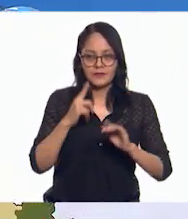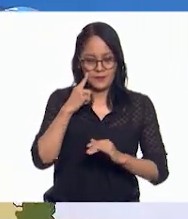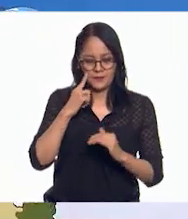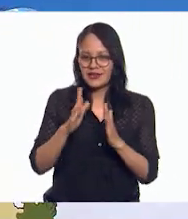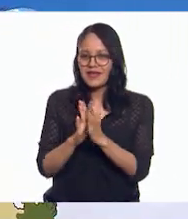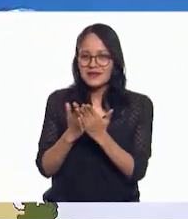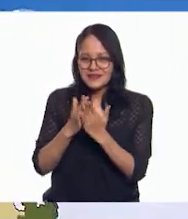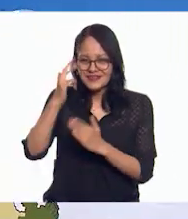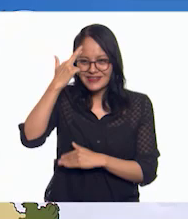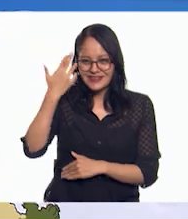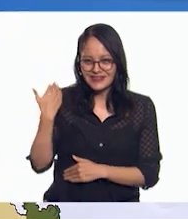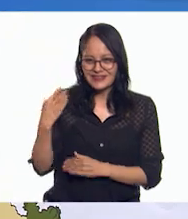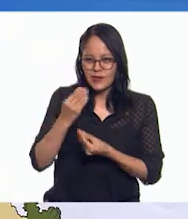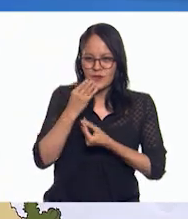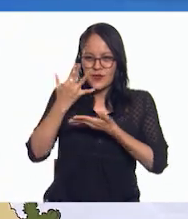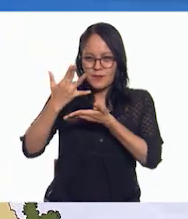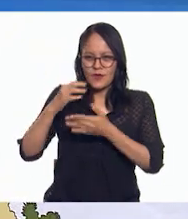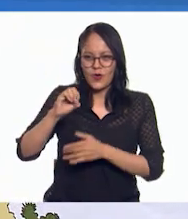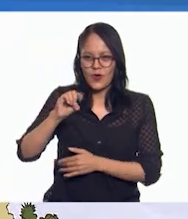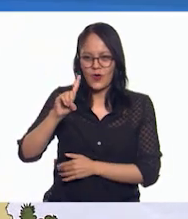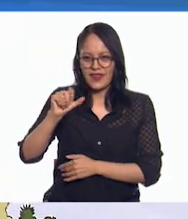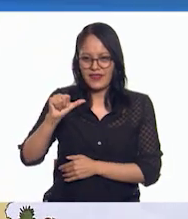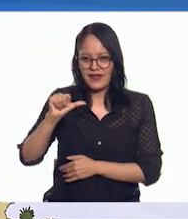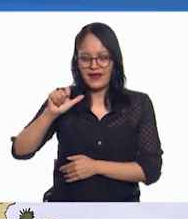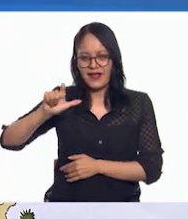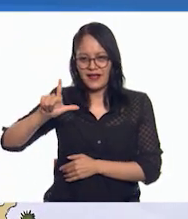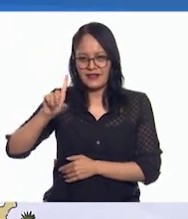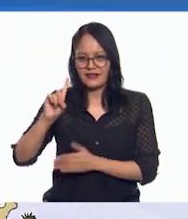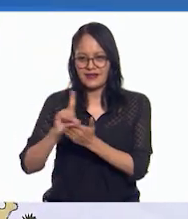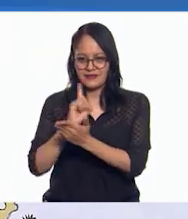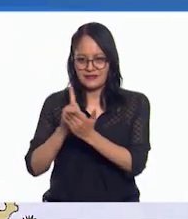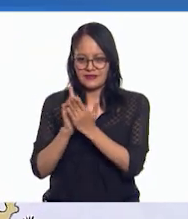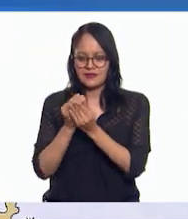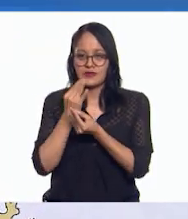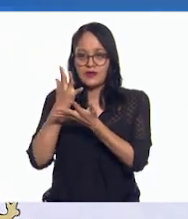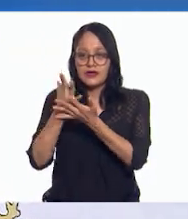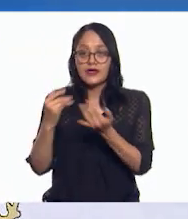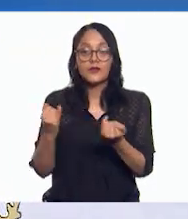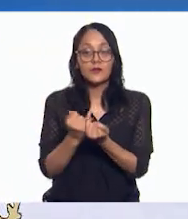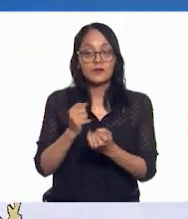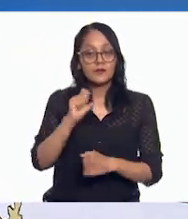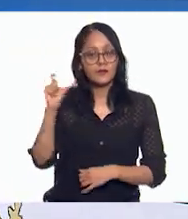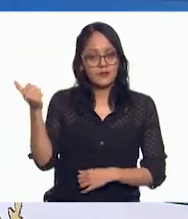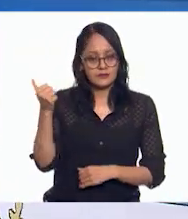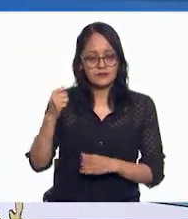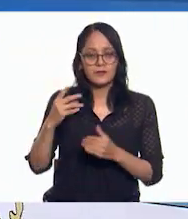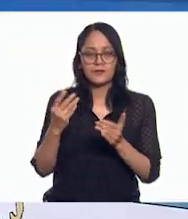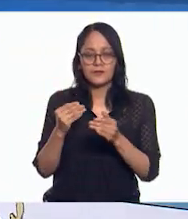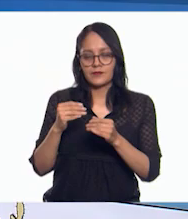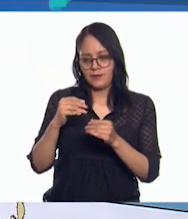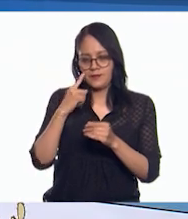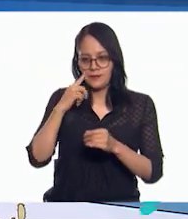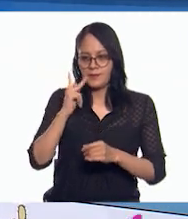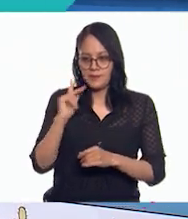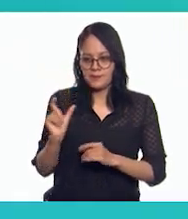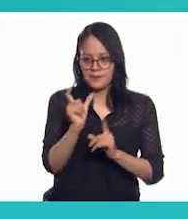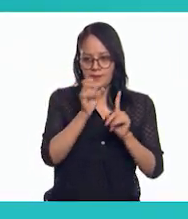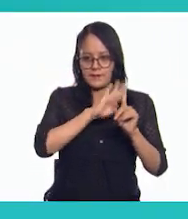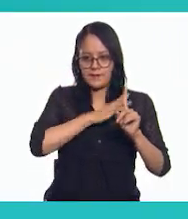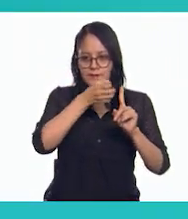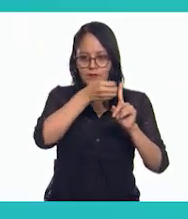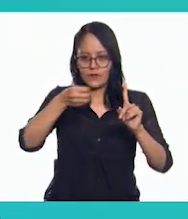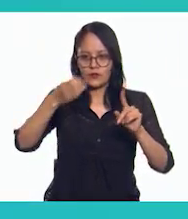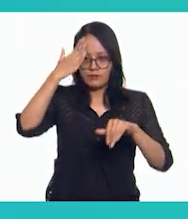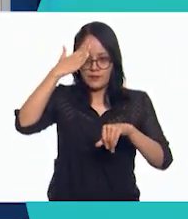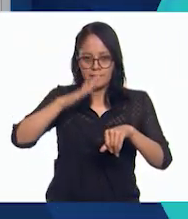diccionario? Al respecto quisiera resaltar de pasada otra frase de Paul Valéry, para que la tomen en cuenta cuando estén escribiendo